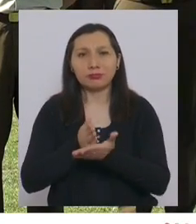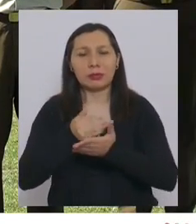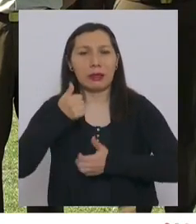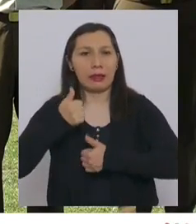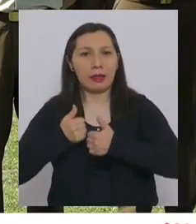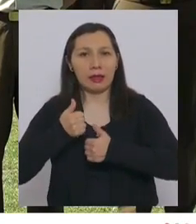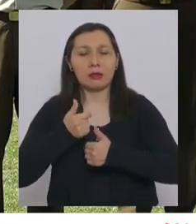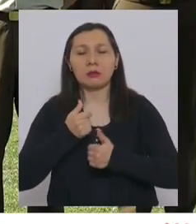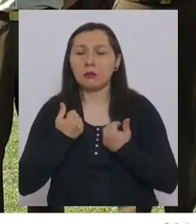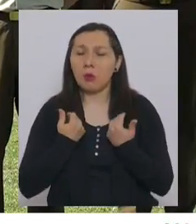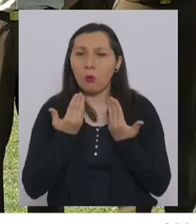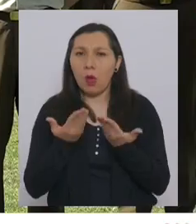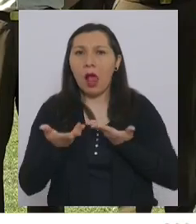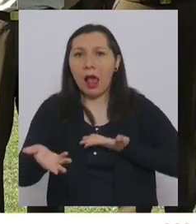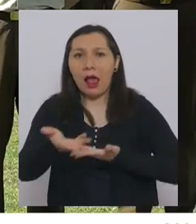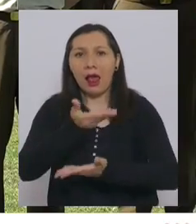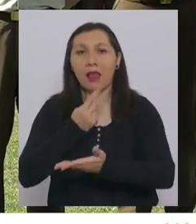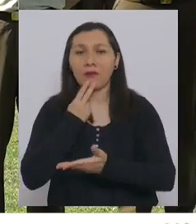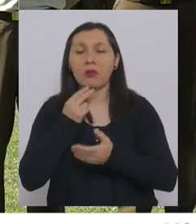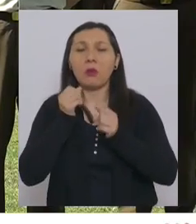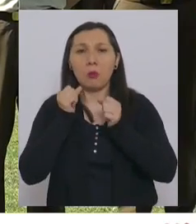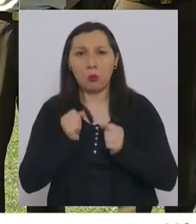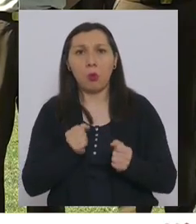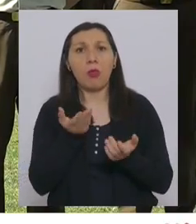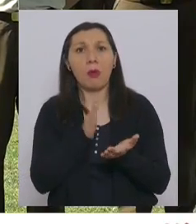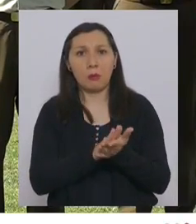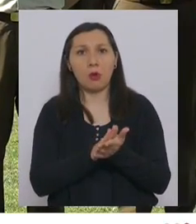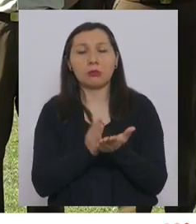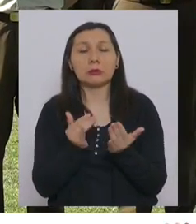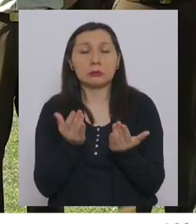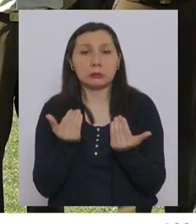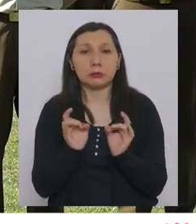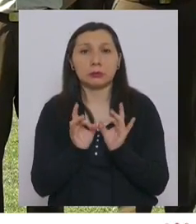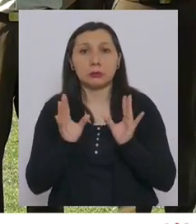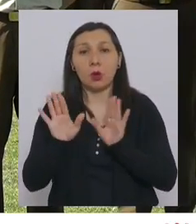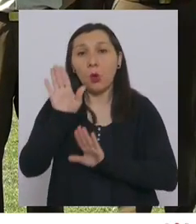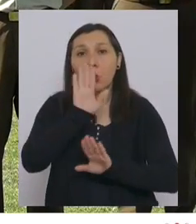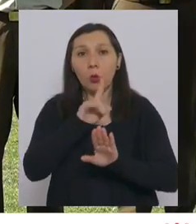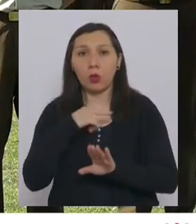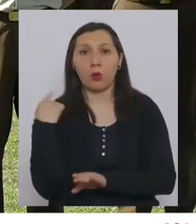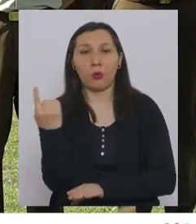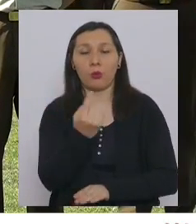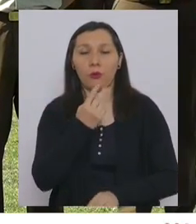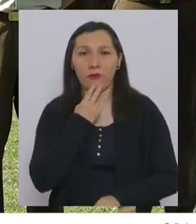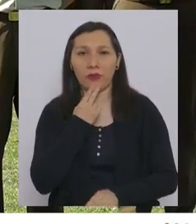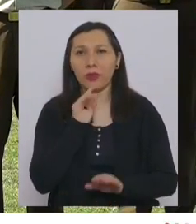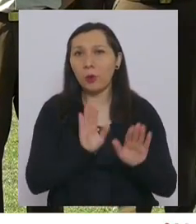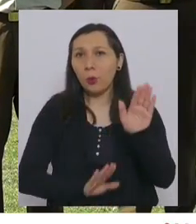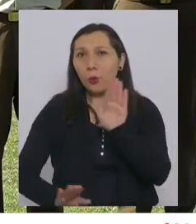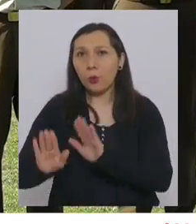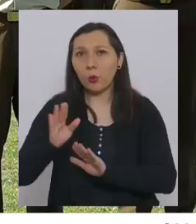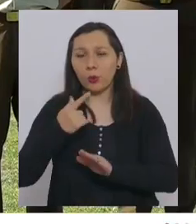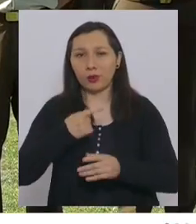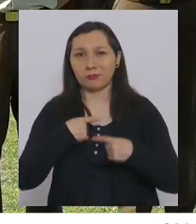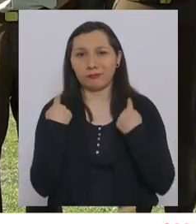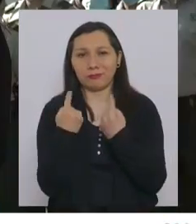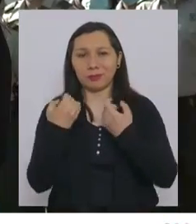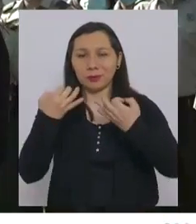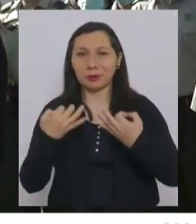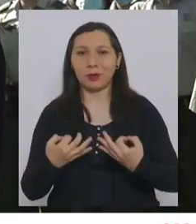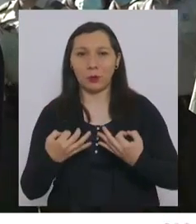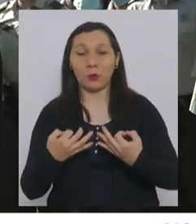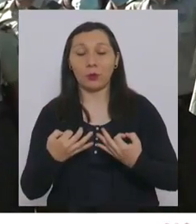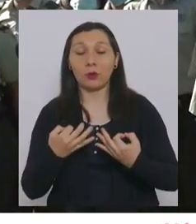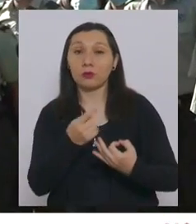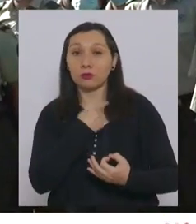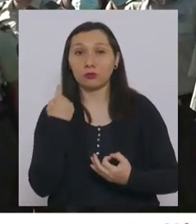estar dispuestos a entregar su vida si fuera necesario, por proteger nuestras vidas, por proteger nuestra seguridad.